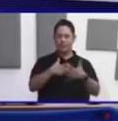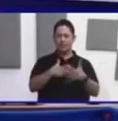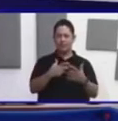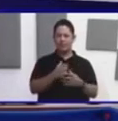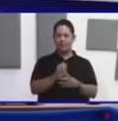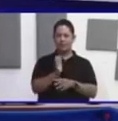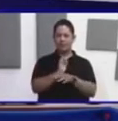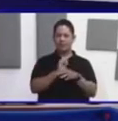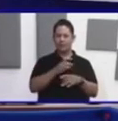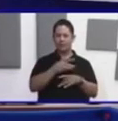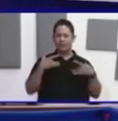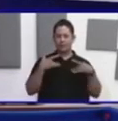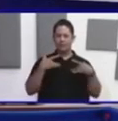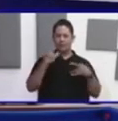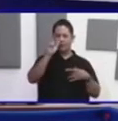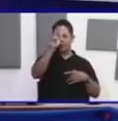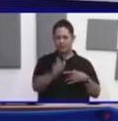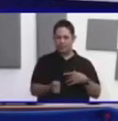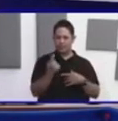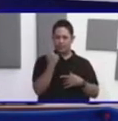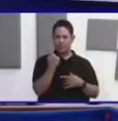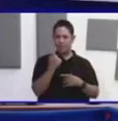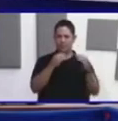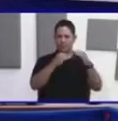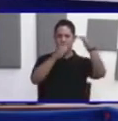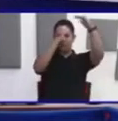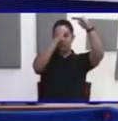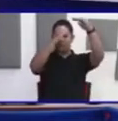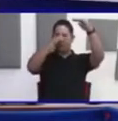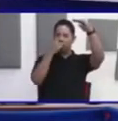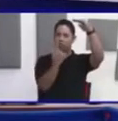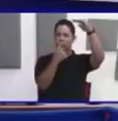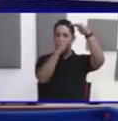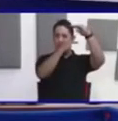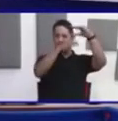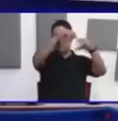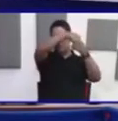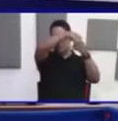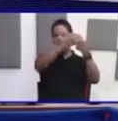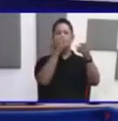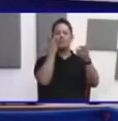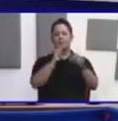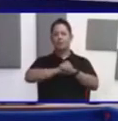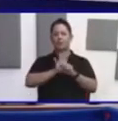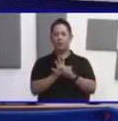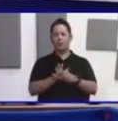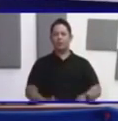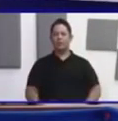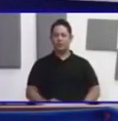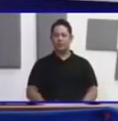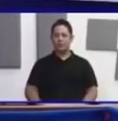piso de aislamiento para temas de COVID en el hospital. Aparte de lo que vamos a mostrar ahorita en un momento cuando